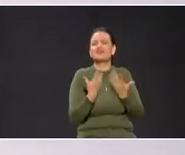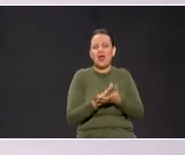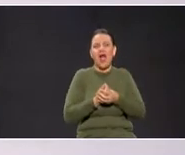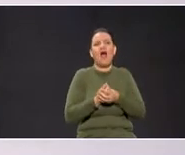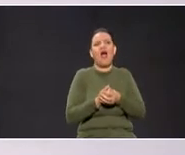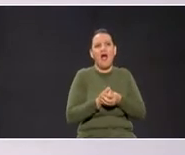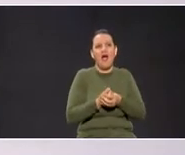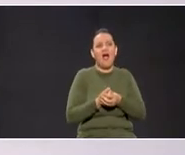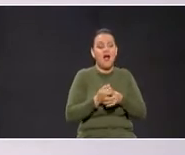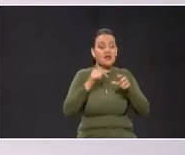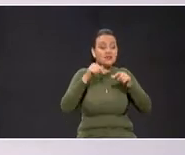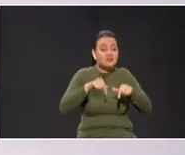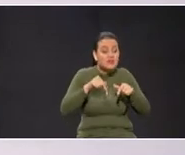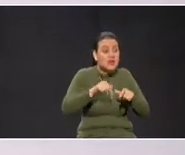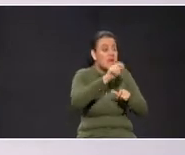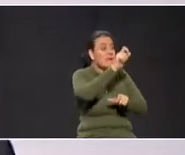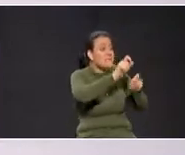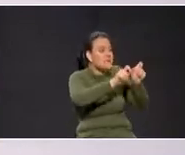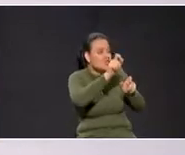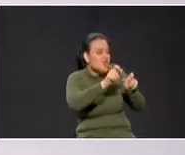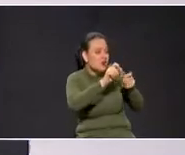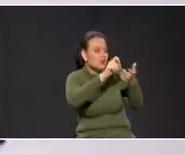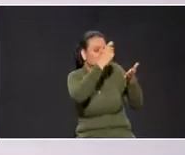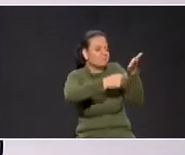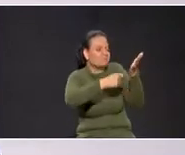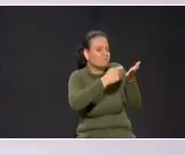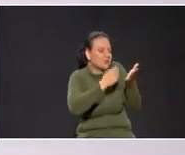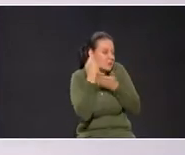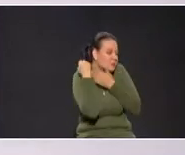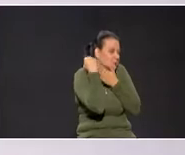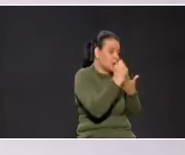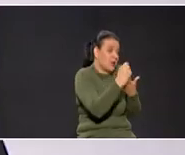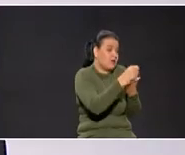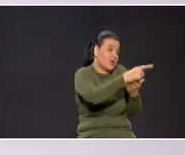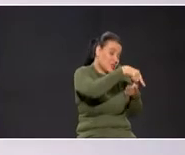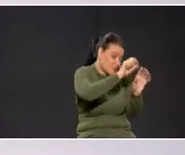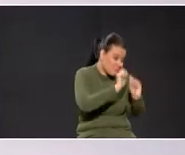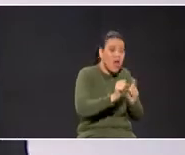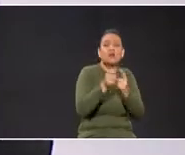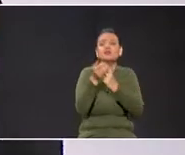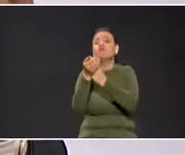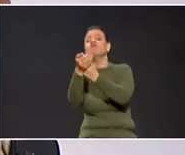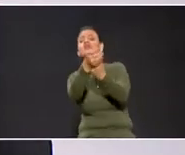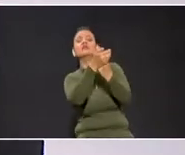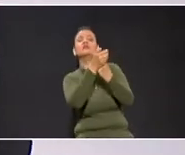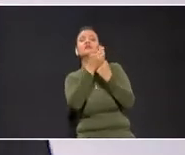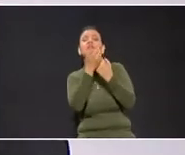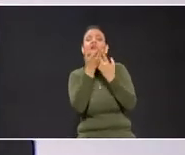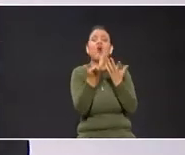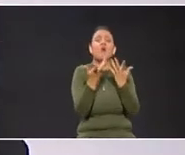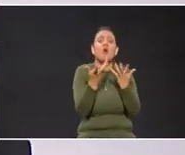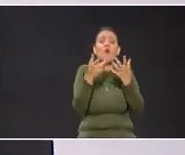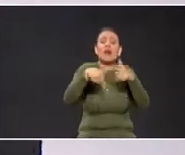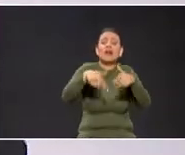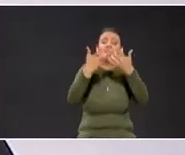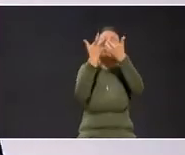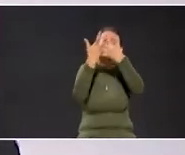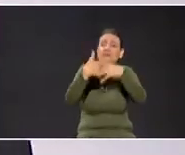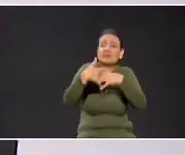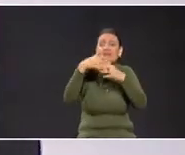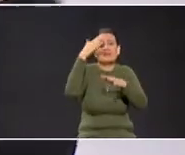desde adentro desde nuestra propia gente que parte por proteger la industria que actualmente tenemos frente al desplazamiento de ciertas obras y frente a las agresiones